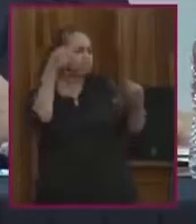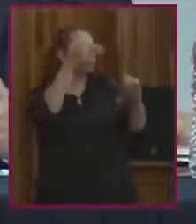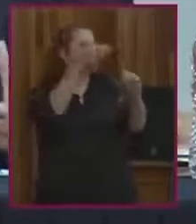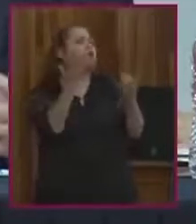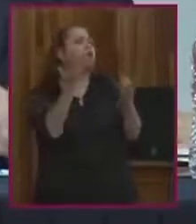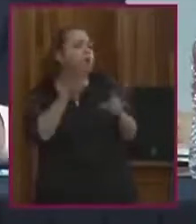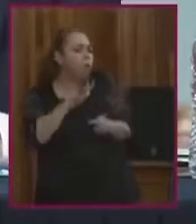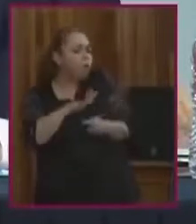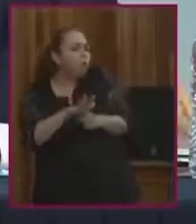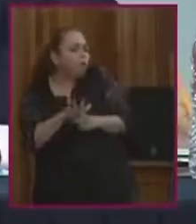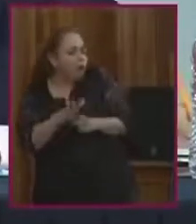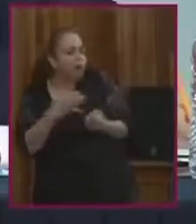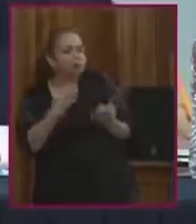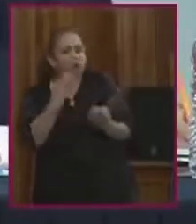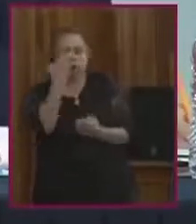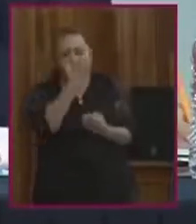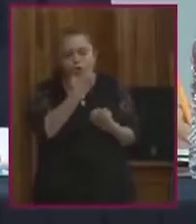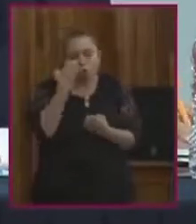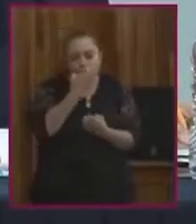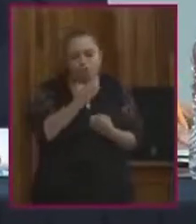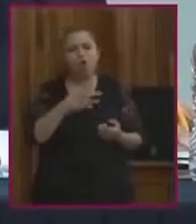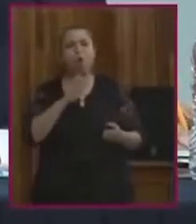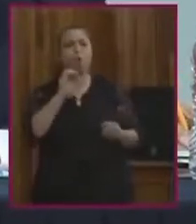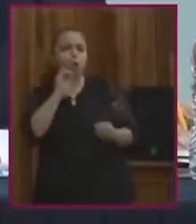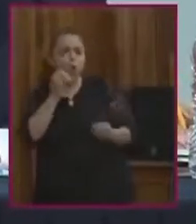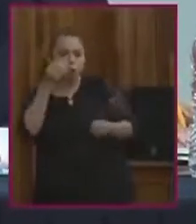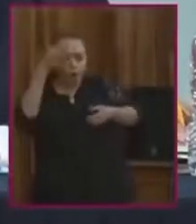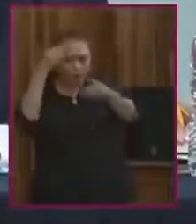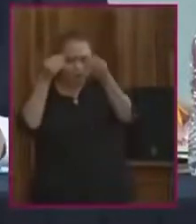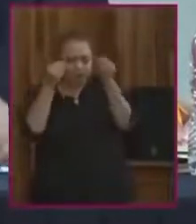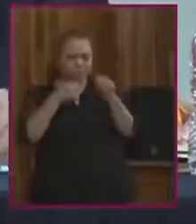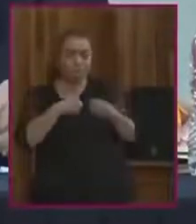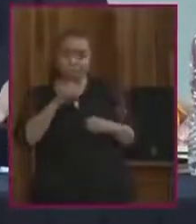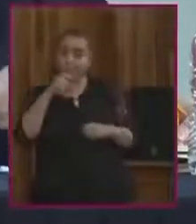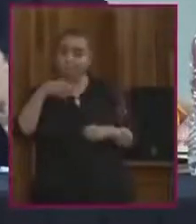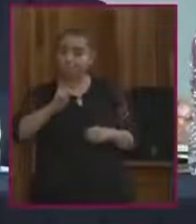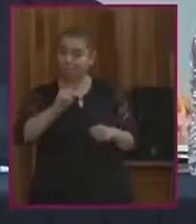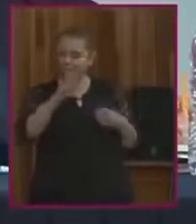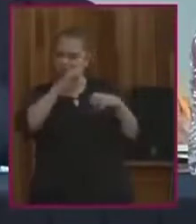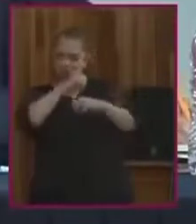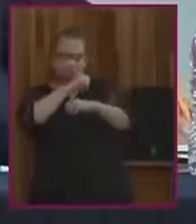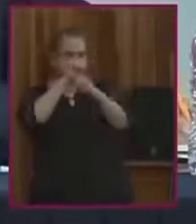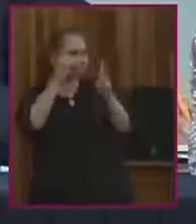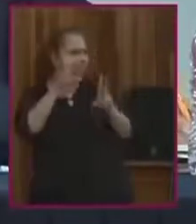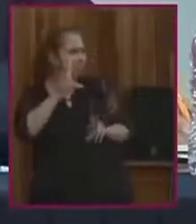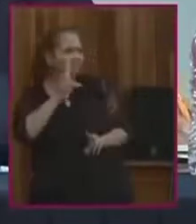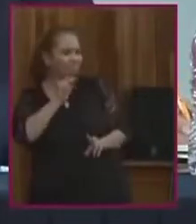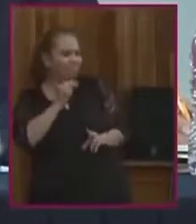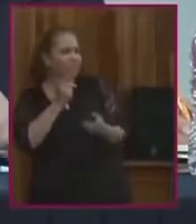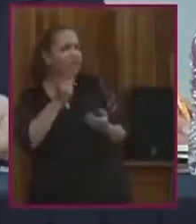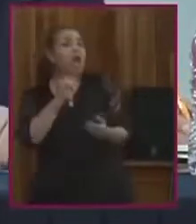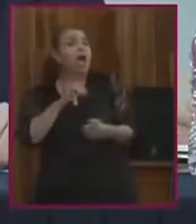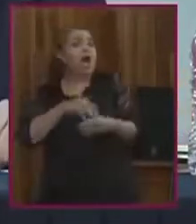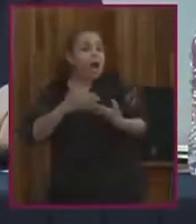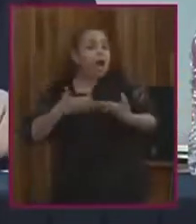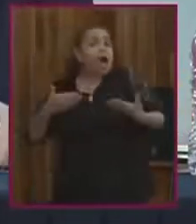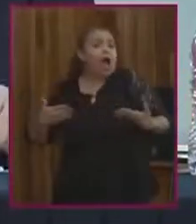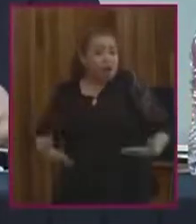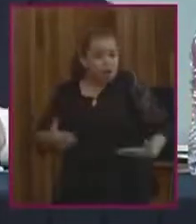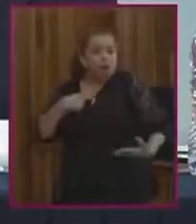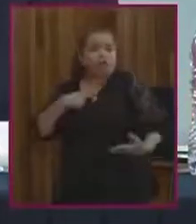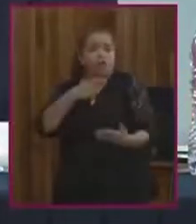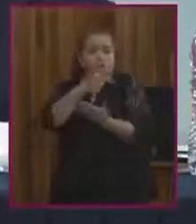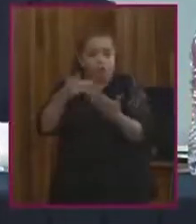aprendizaje y su propia evaluación inclusive, pero no está muy claro que en el currículum, y esto es lo que insistimos desde estos programas